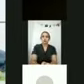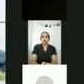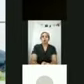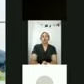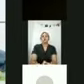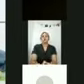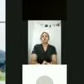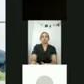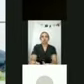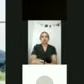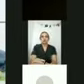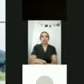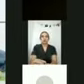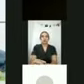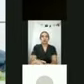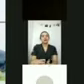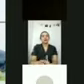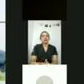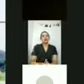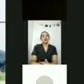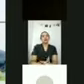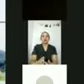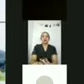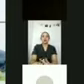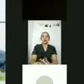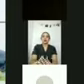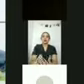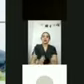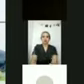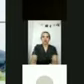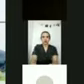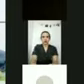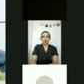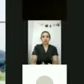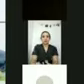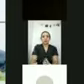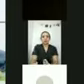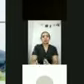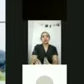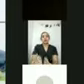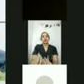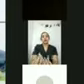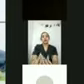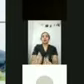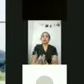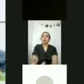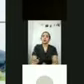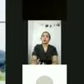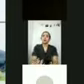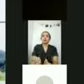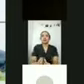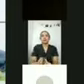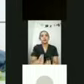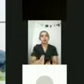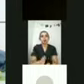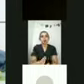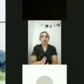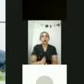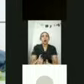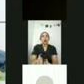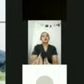estamos. Como lo dijo anteriormente mi compañera, no se debe dirigir a una persona que no conoce como si fuera un